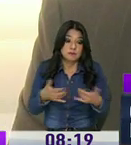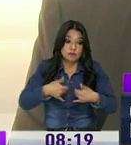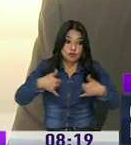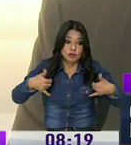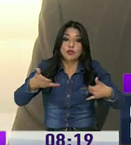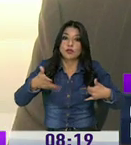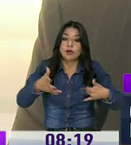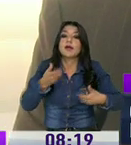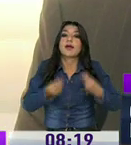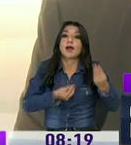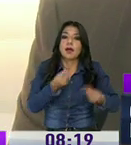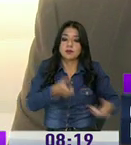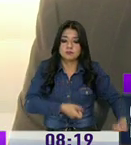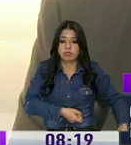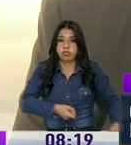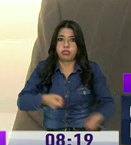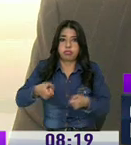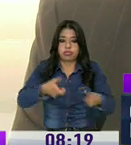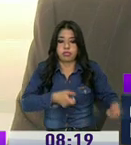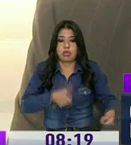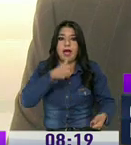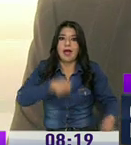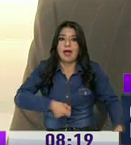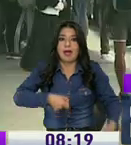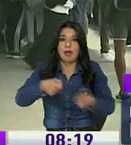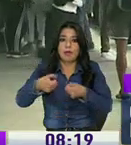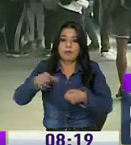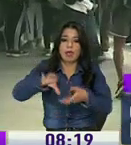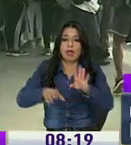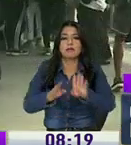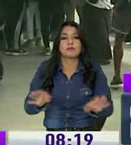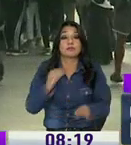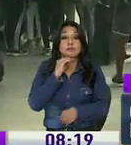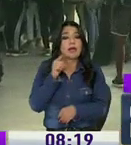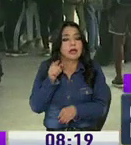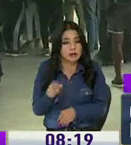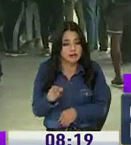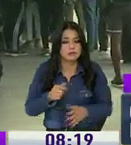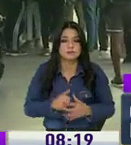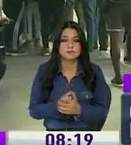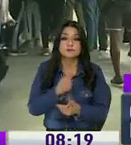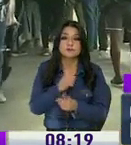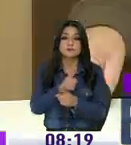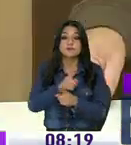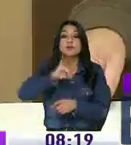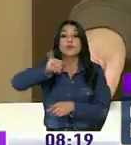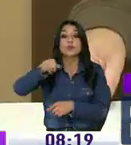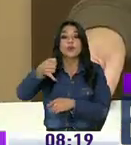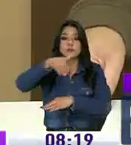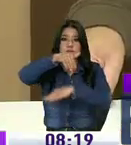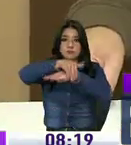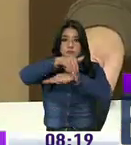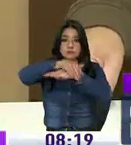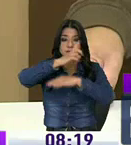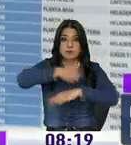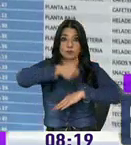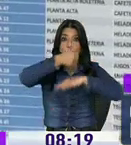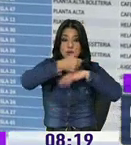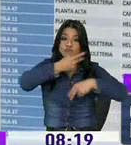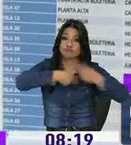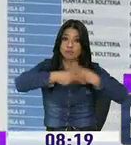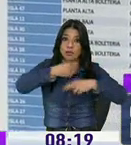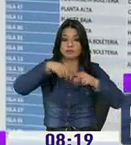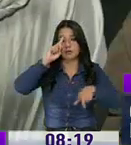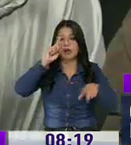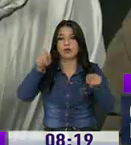locales, tienen que pasar en baldes, en envases. Tras esta disyuntiva, la tarde del pasado jueves, autoridades y comerciantes llegaron a